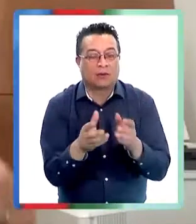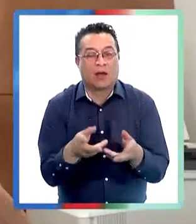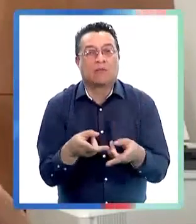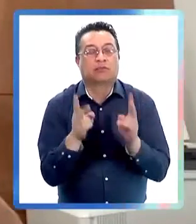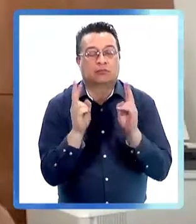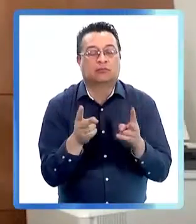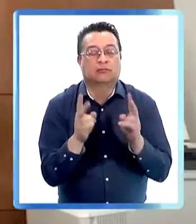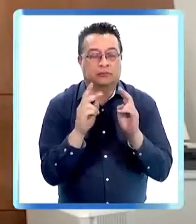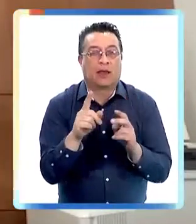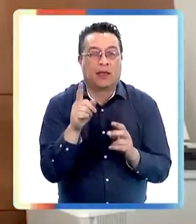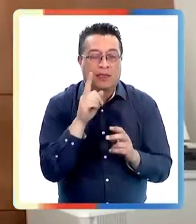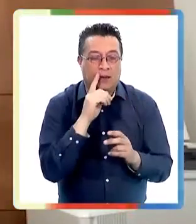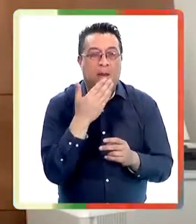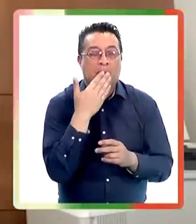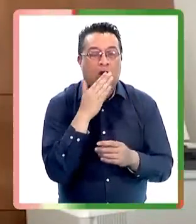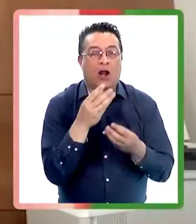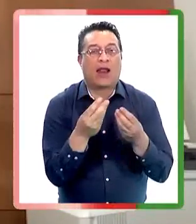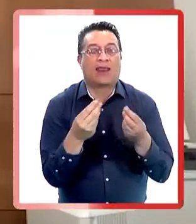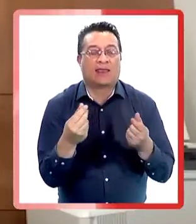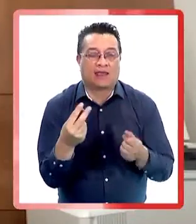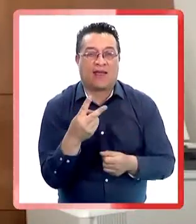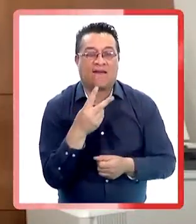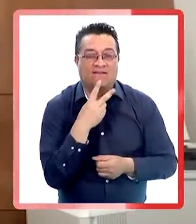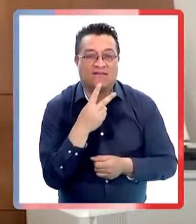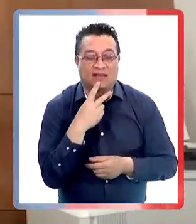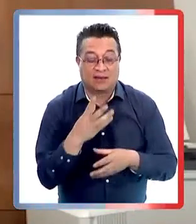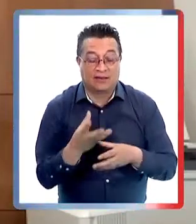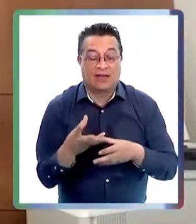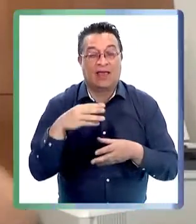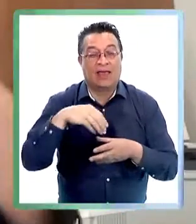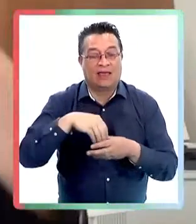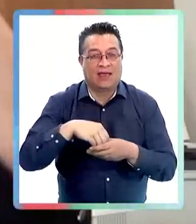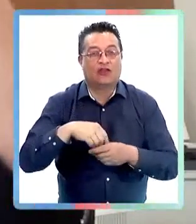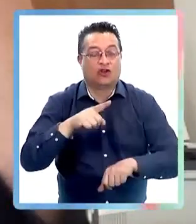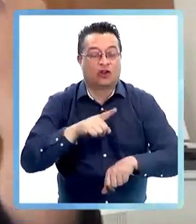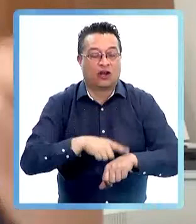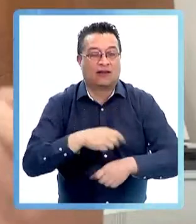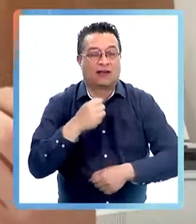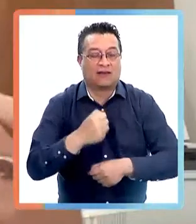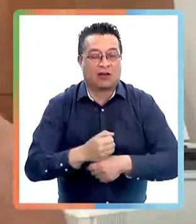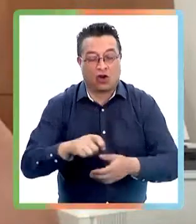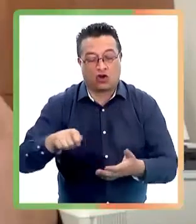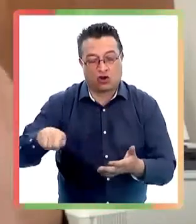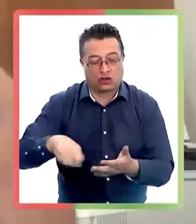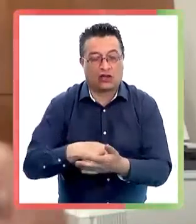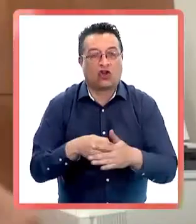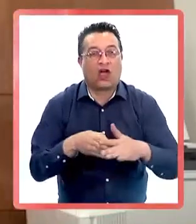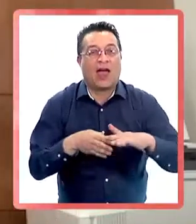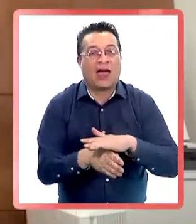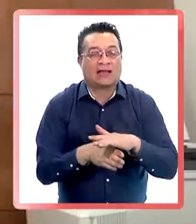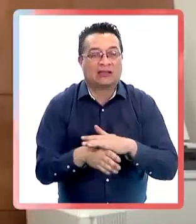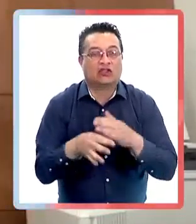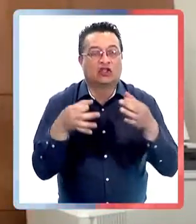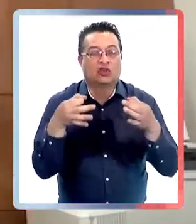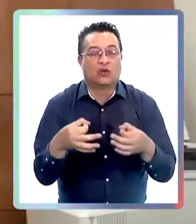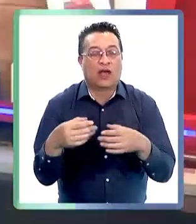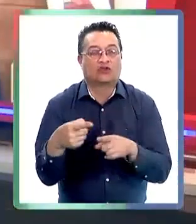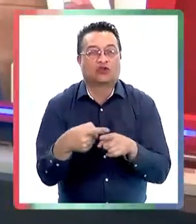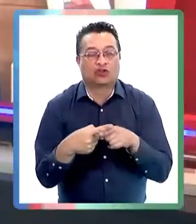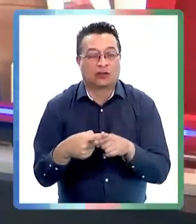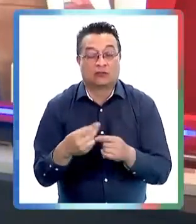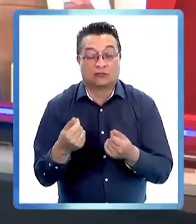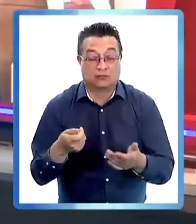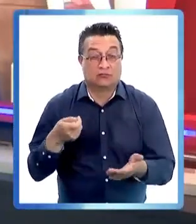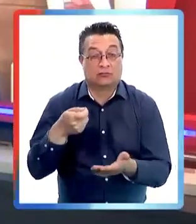más posibilidades de poder tener una mejor calidad de vida dentro de la jornada laboral, con contrato y con acceso a la seguridad social.